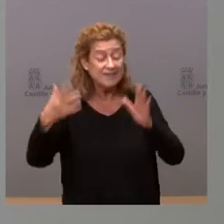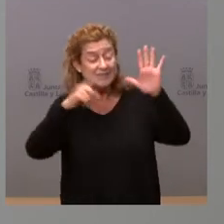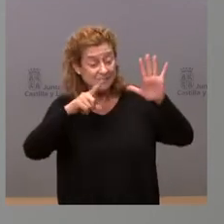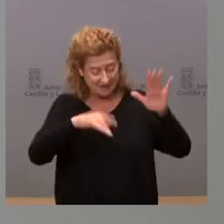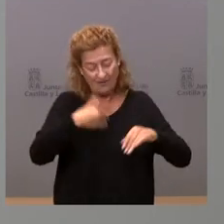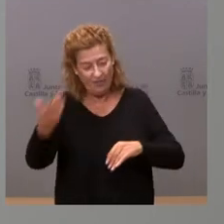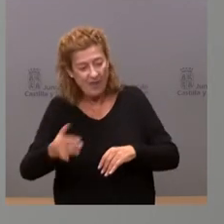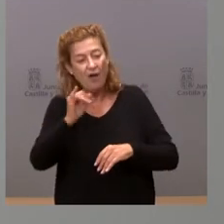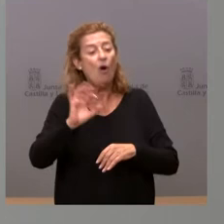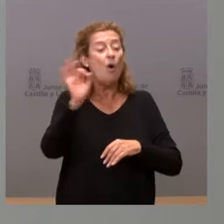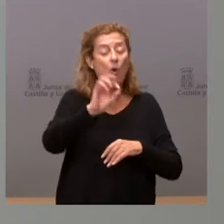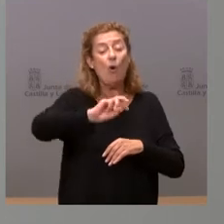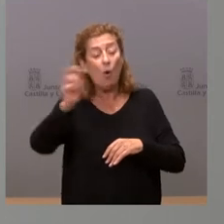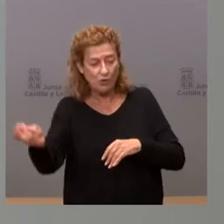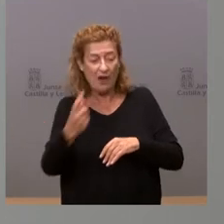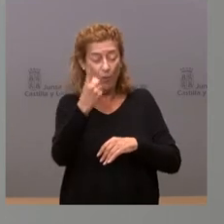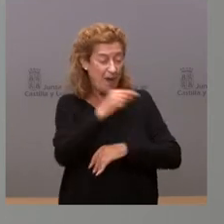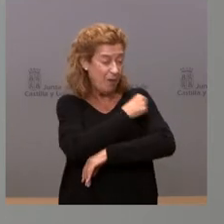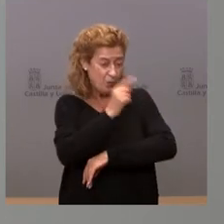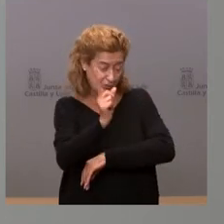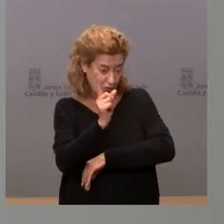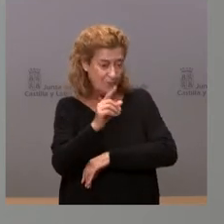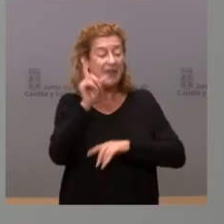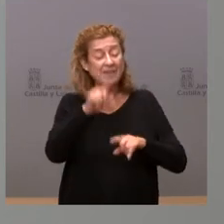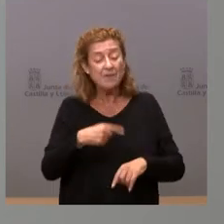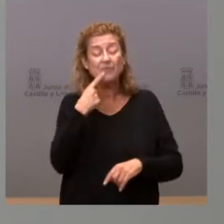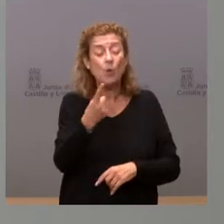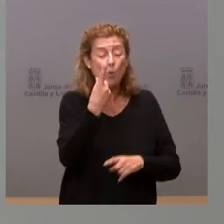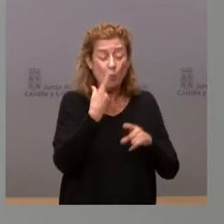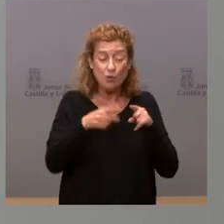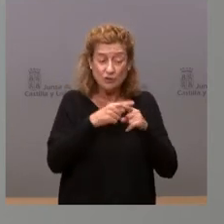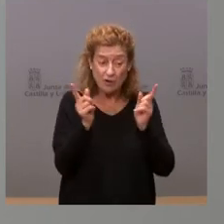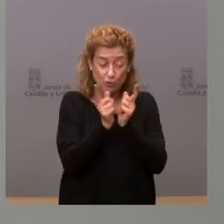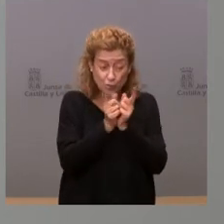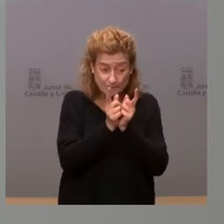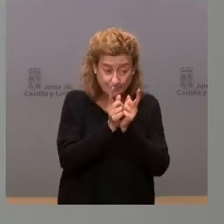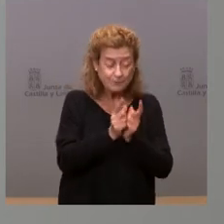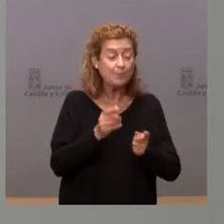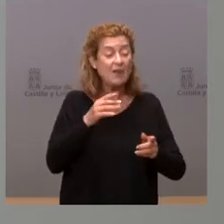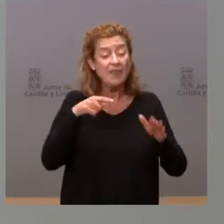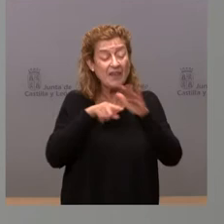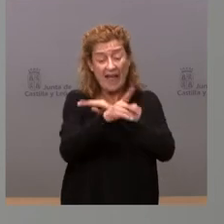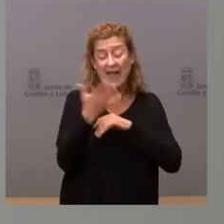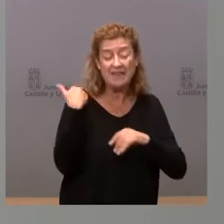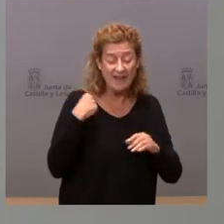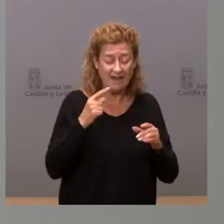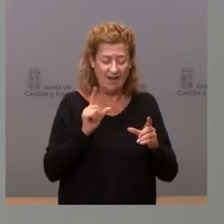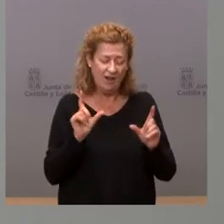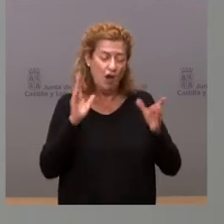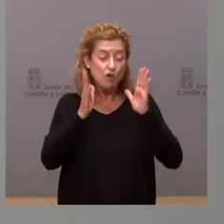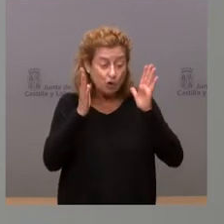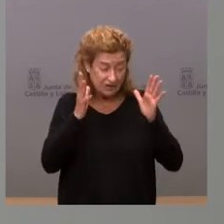recibieron las dosis y así quiero hacerles también un pequeño comentario de cómo se desarrolló ayer el consejo interterritorial